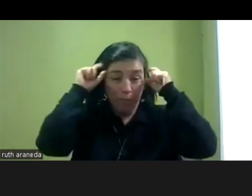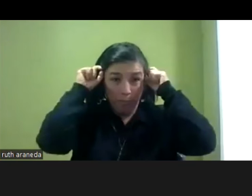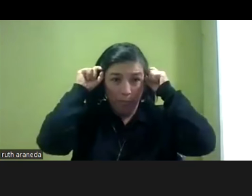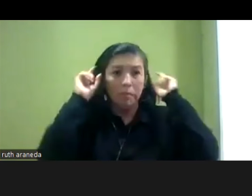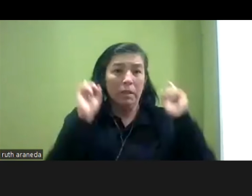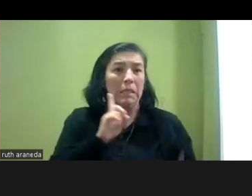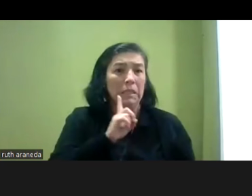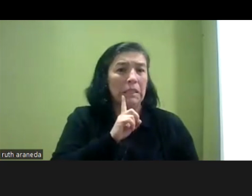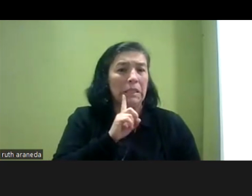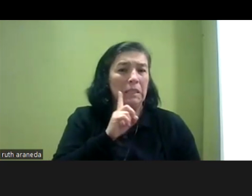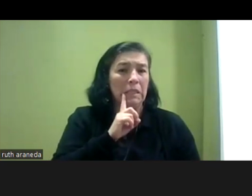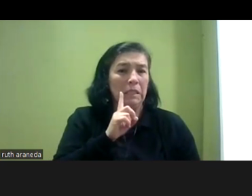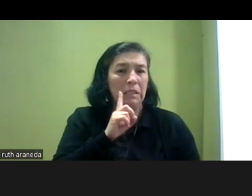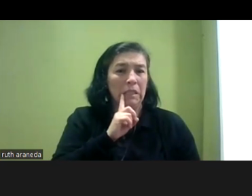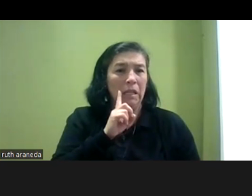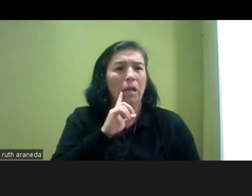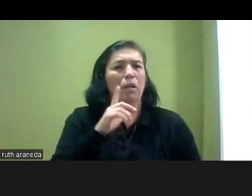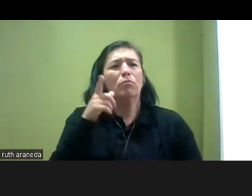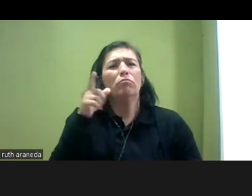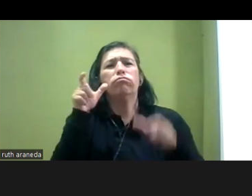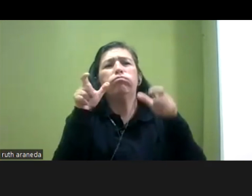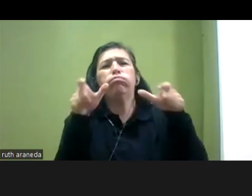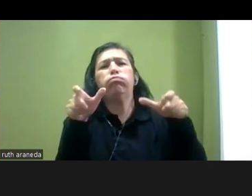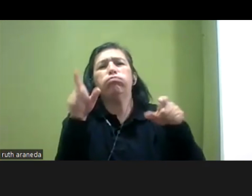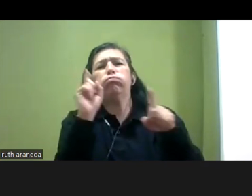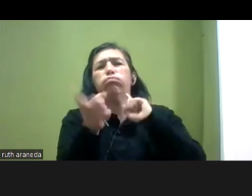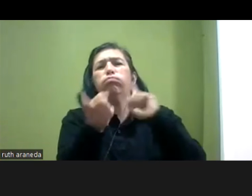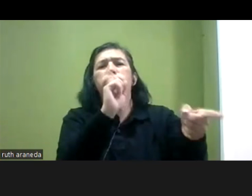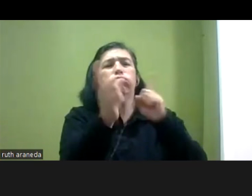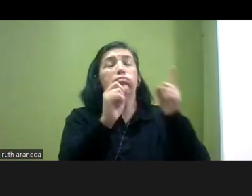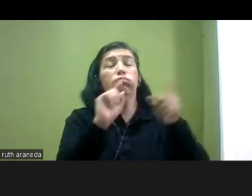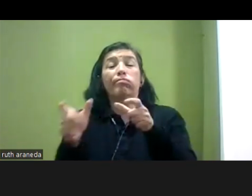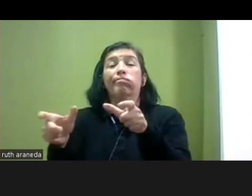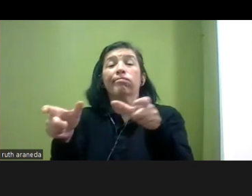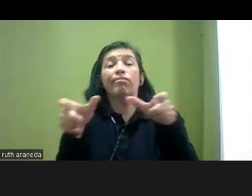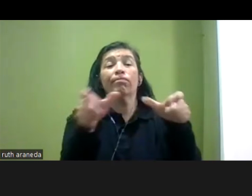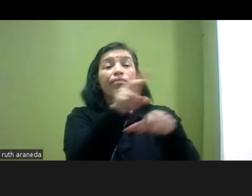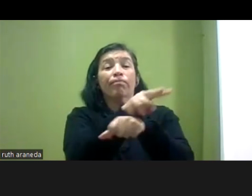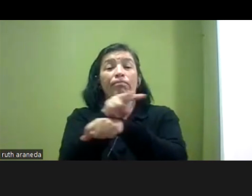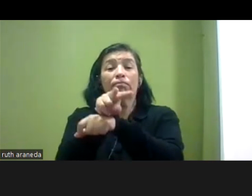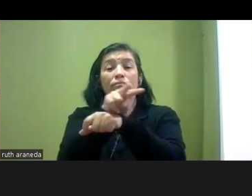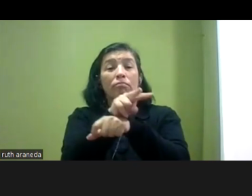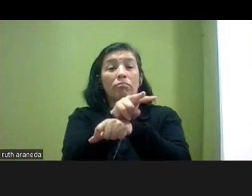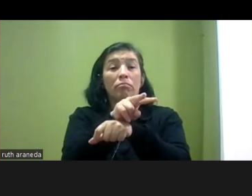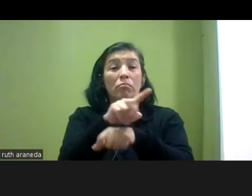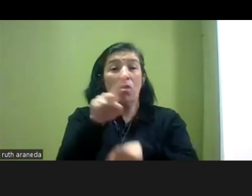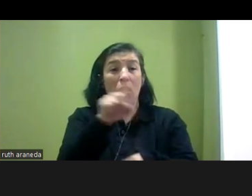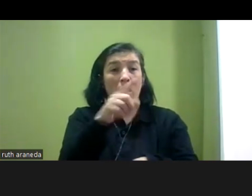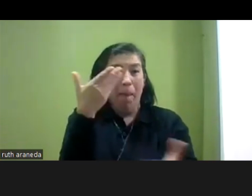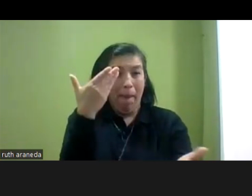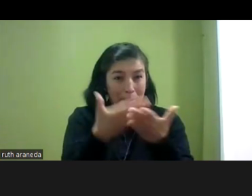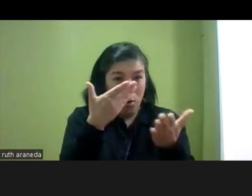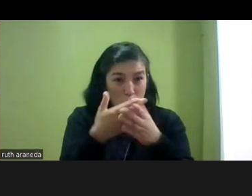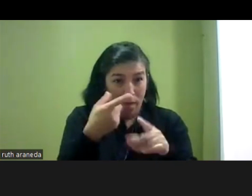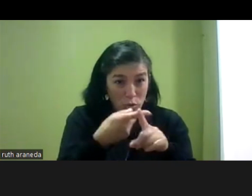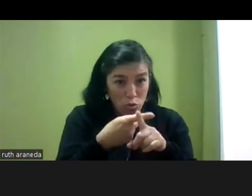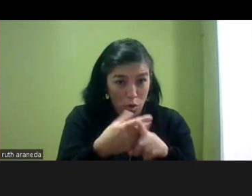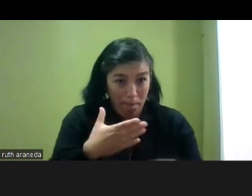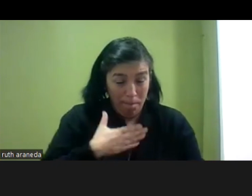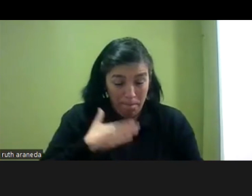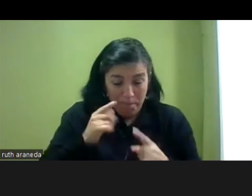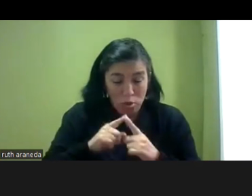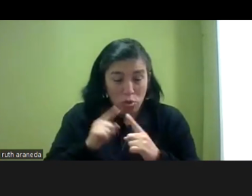tenía dominio de esos cocales, no para su usufructo personal, sino